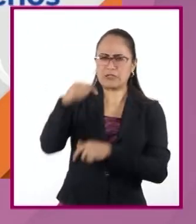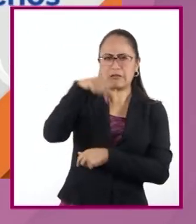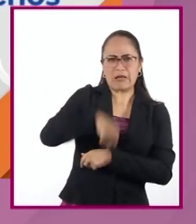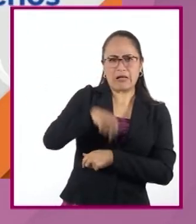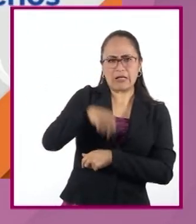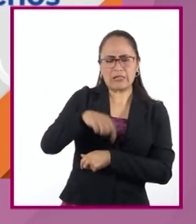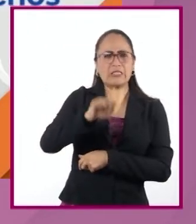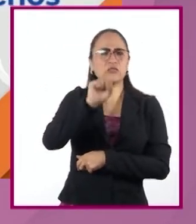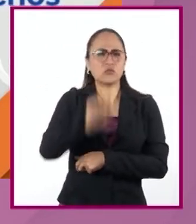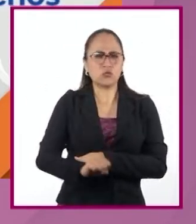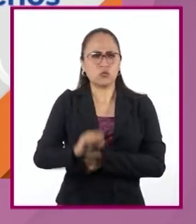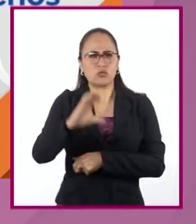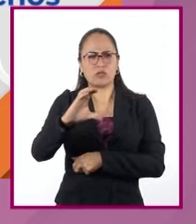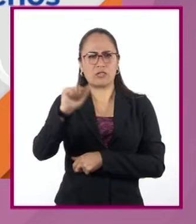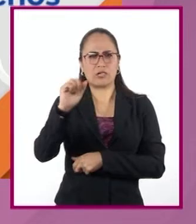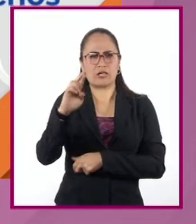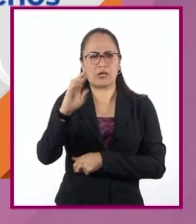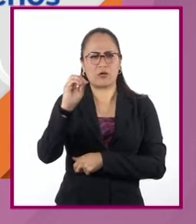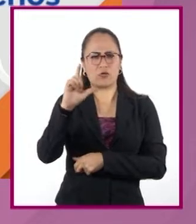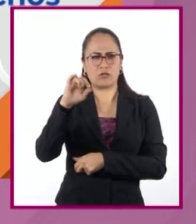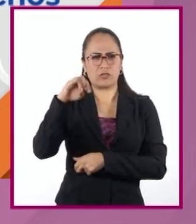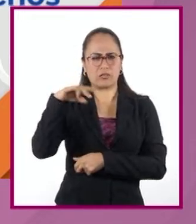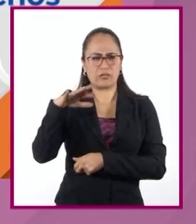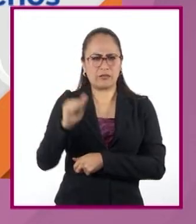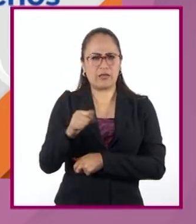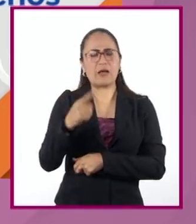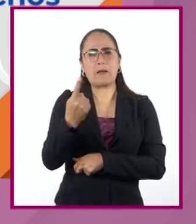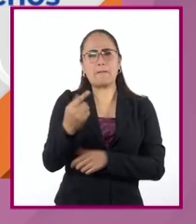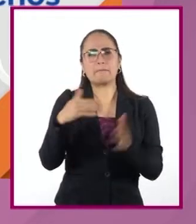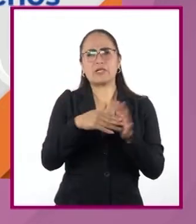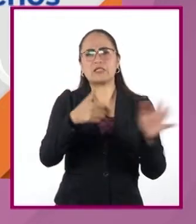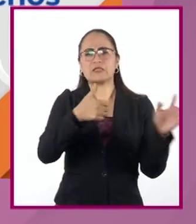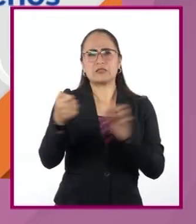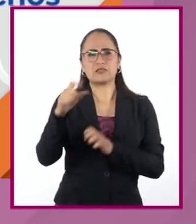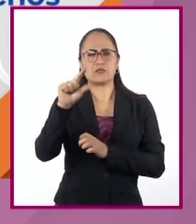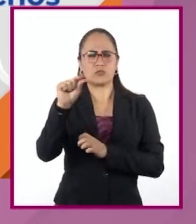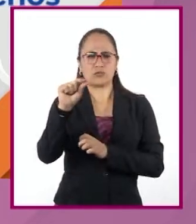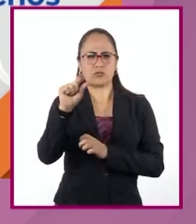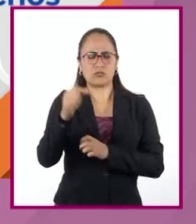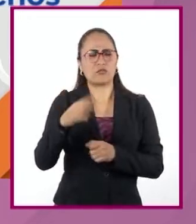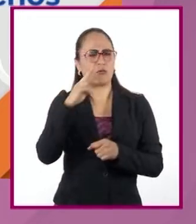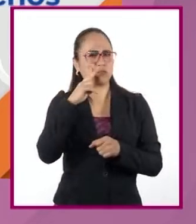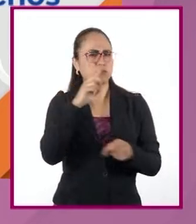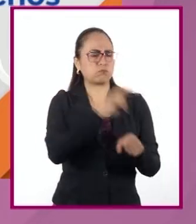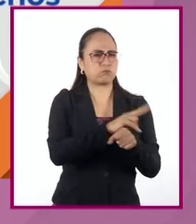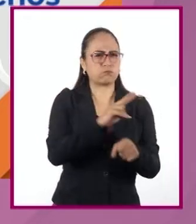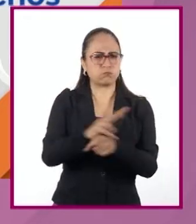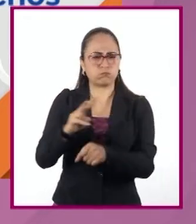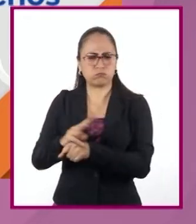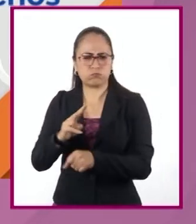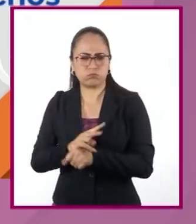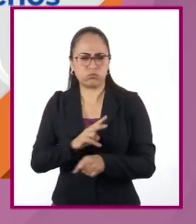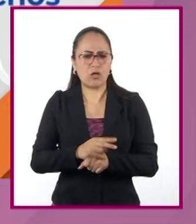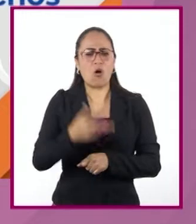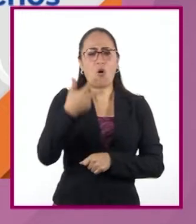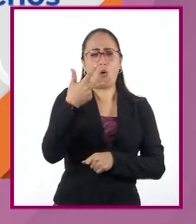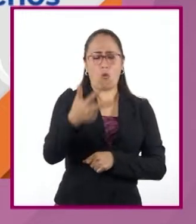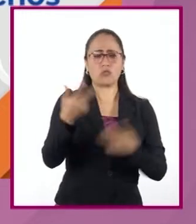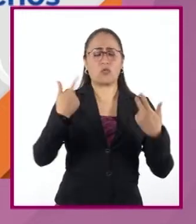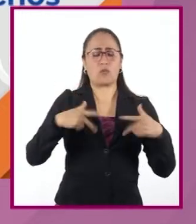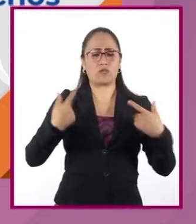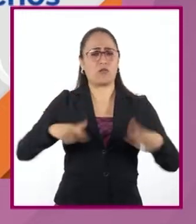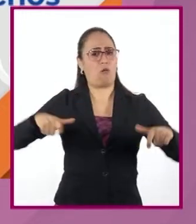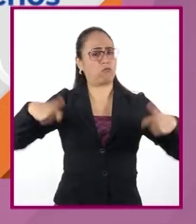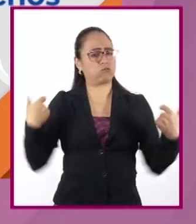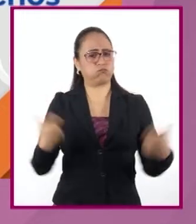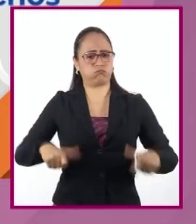Carolina Sur. En el año 1670, bajo la supervisión de 8 aristócratas